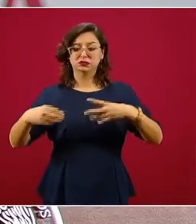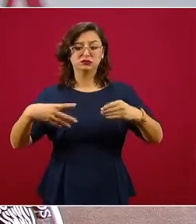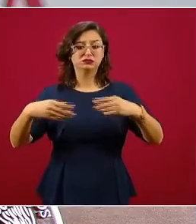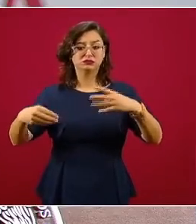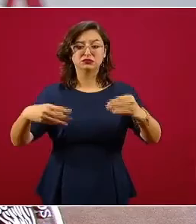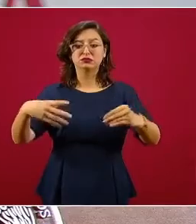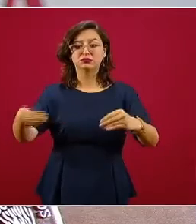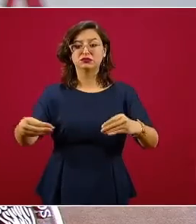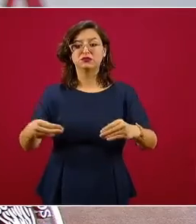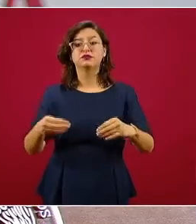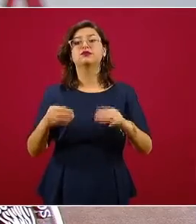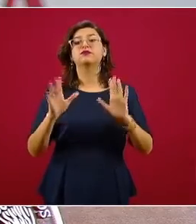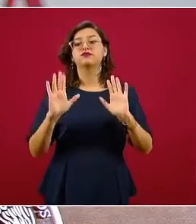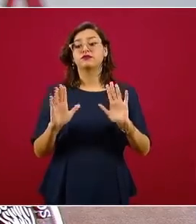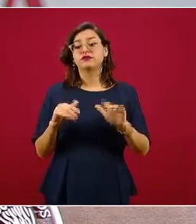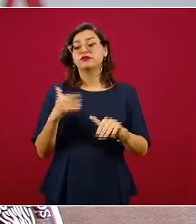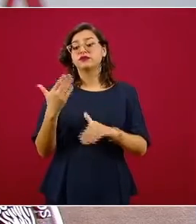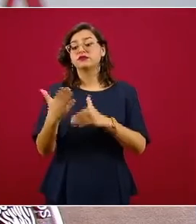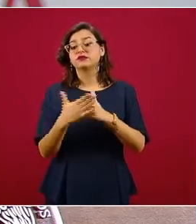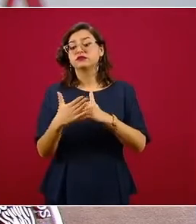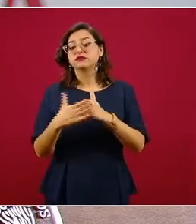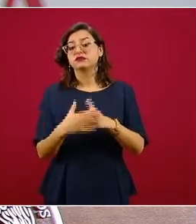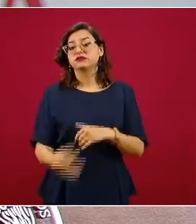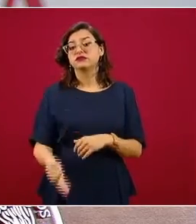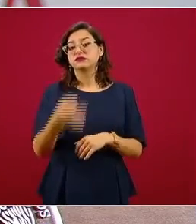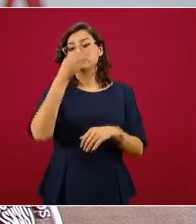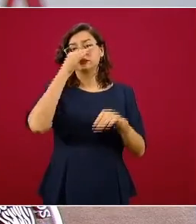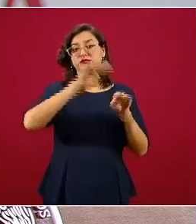de que ya vamos a empezar al descenso,